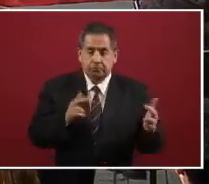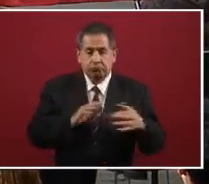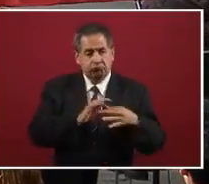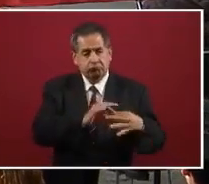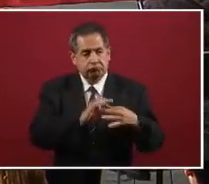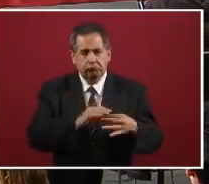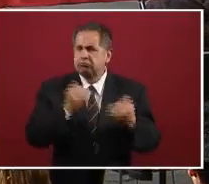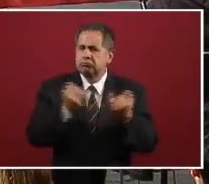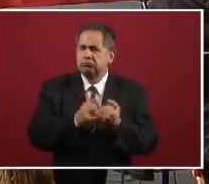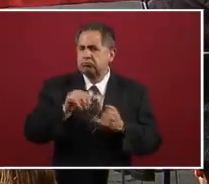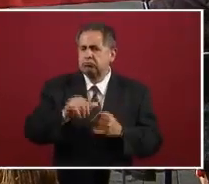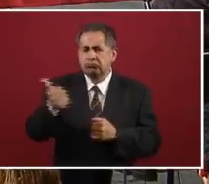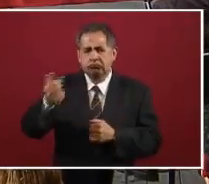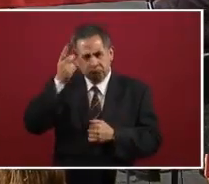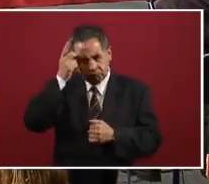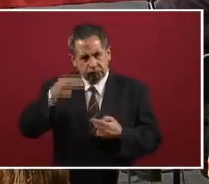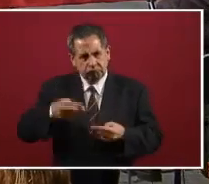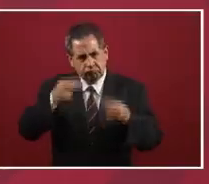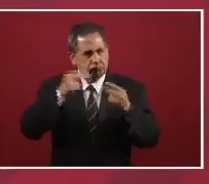otros empresarios,